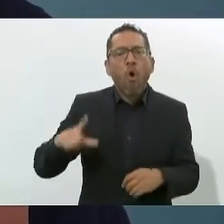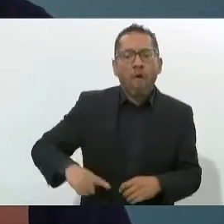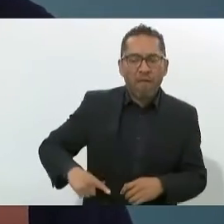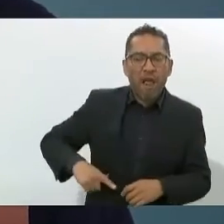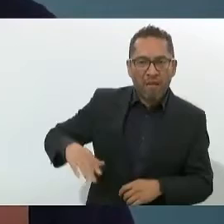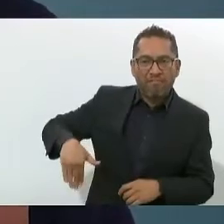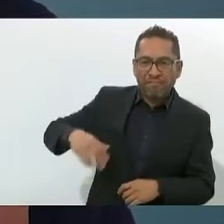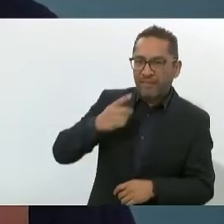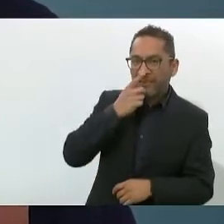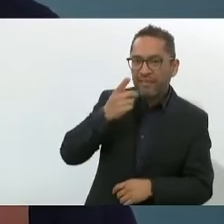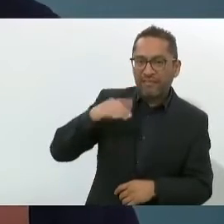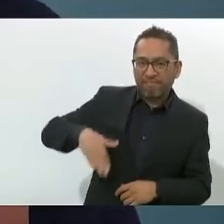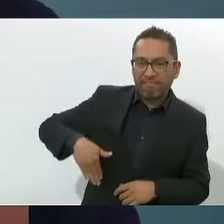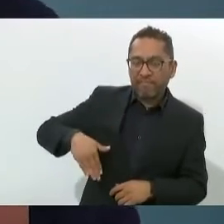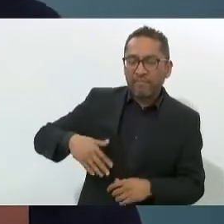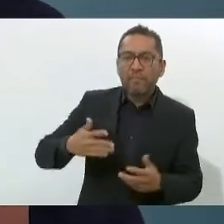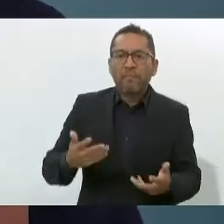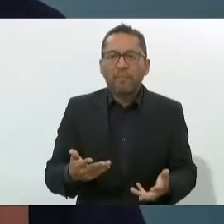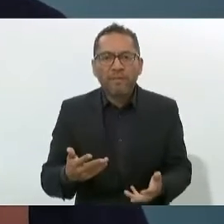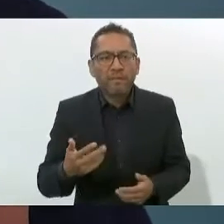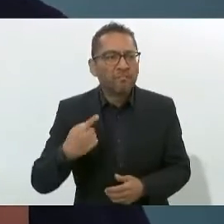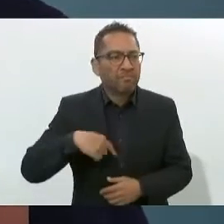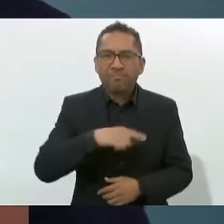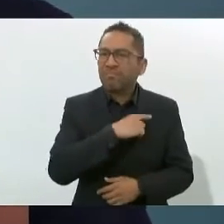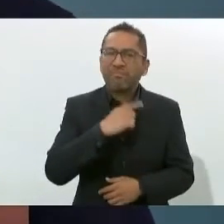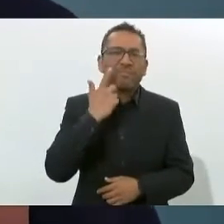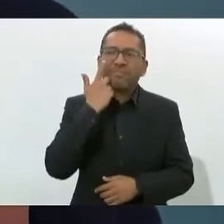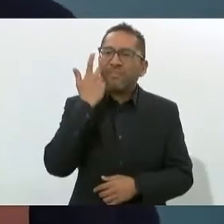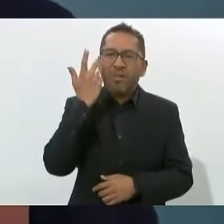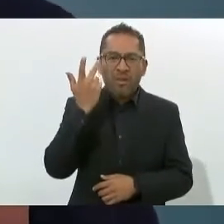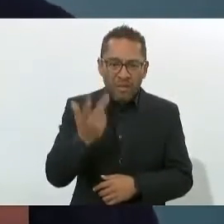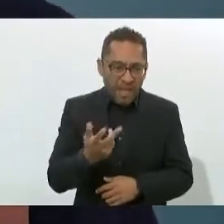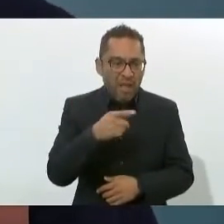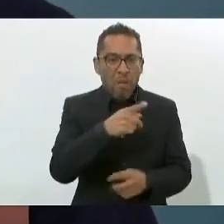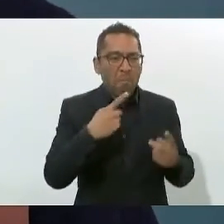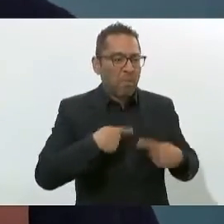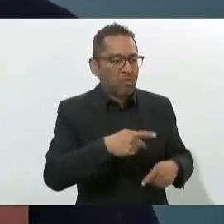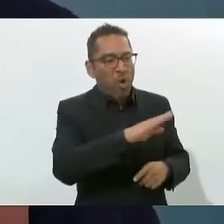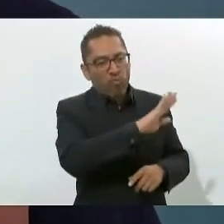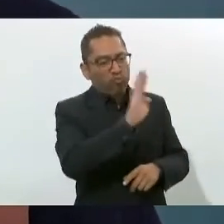gobernador. No queremos que nadie pierda la vida.